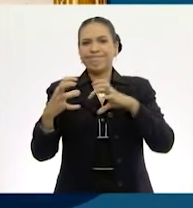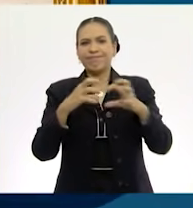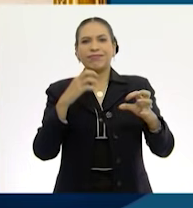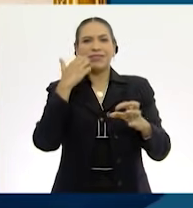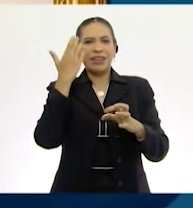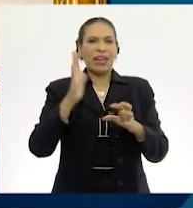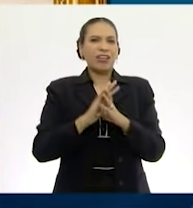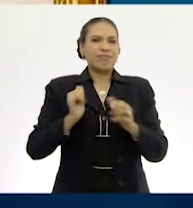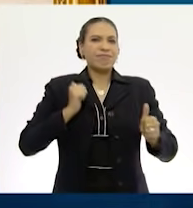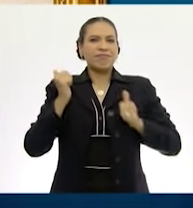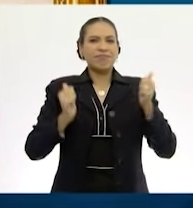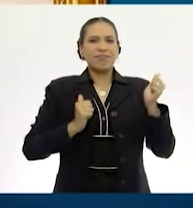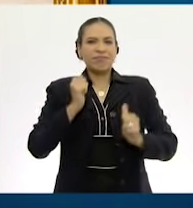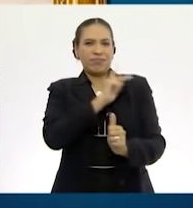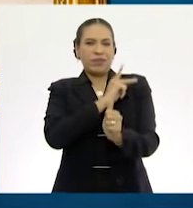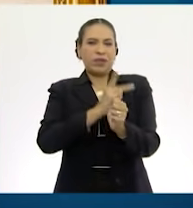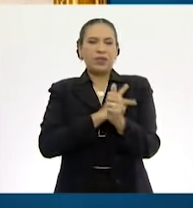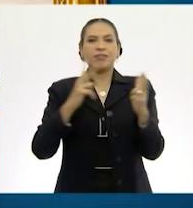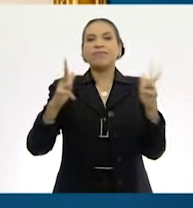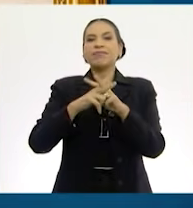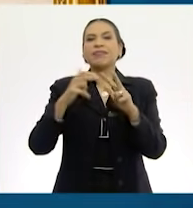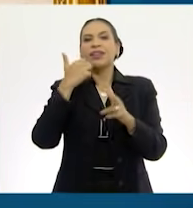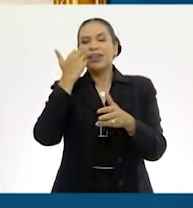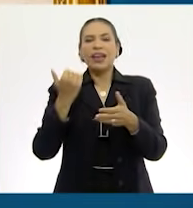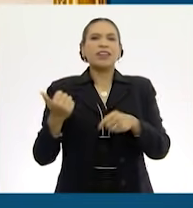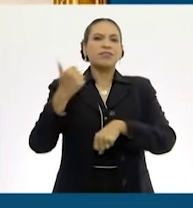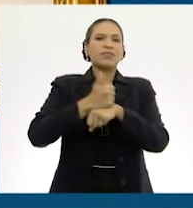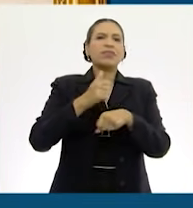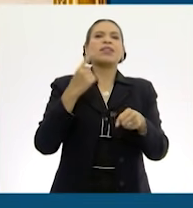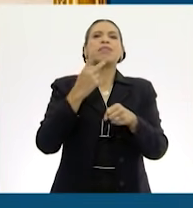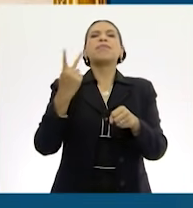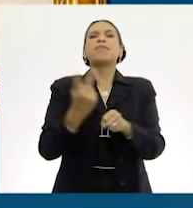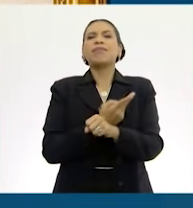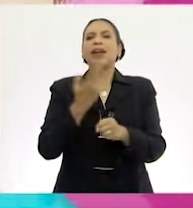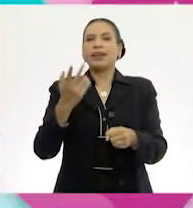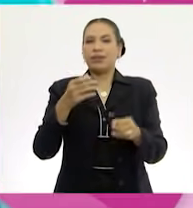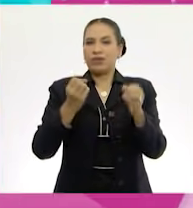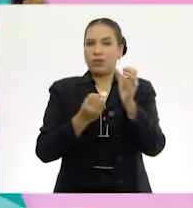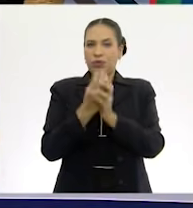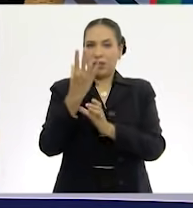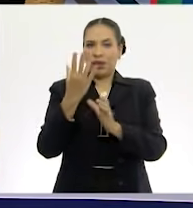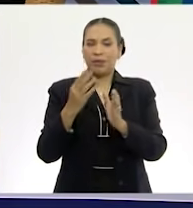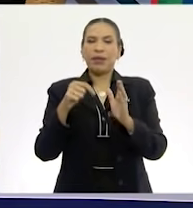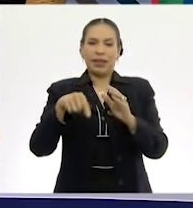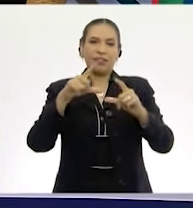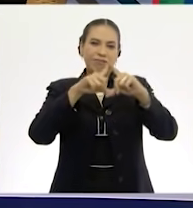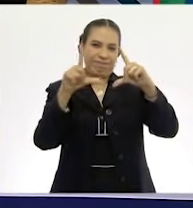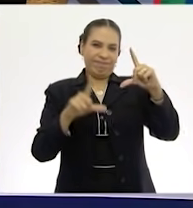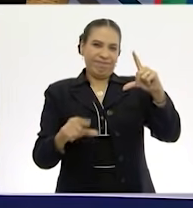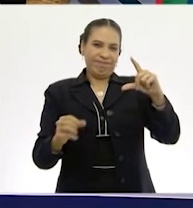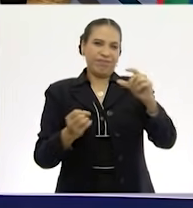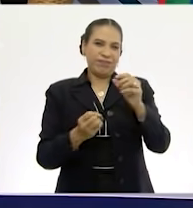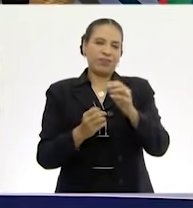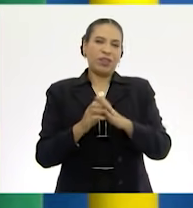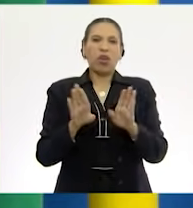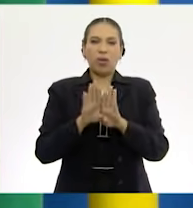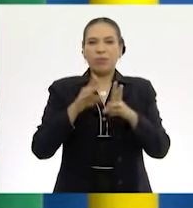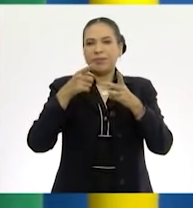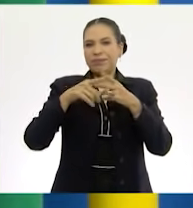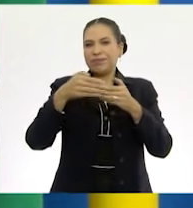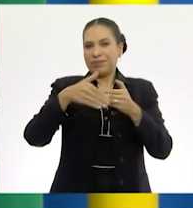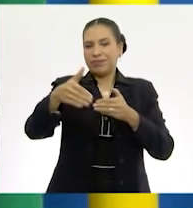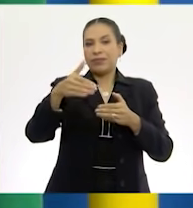poder estaban peleándose precisamente por definir qué es lo que iba a pasar con esta nueva y joven nación. Muy